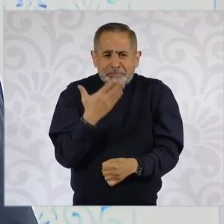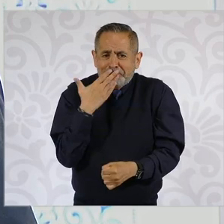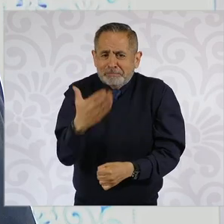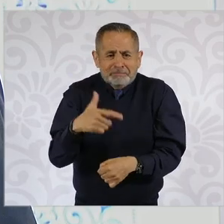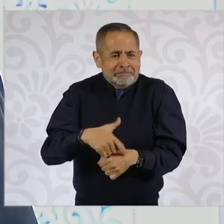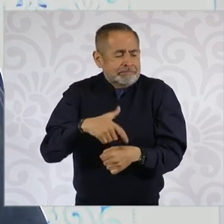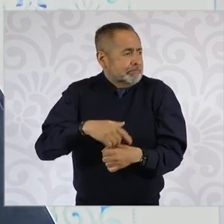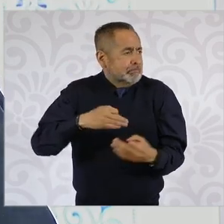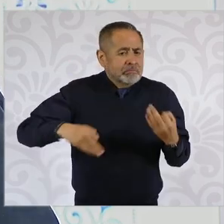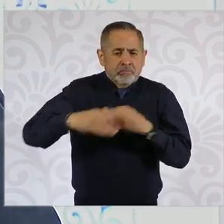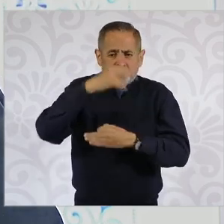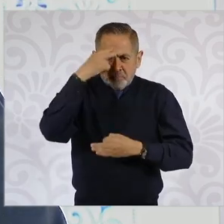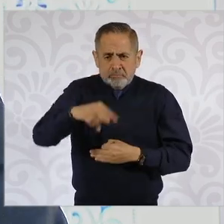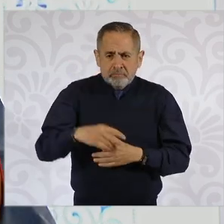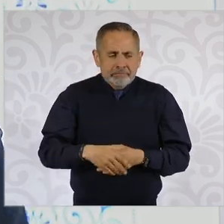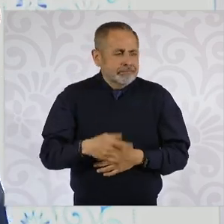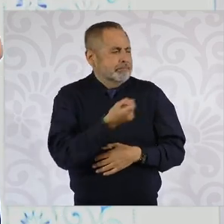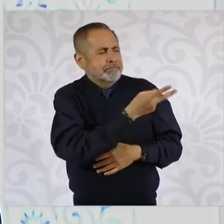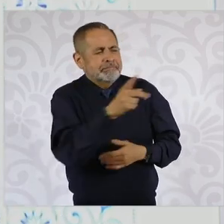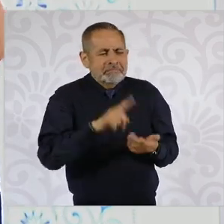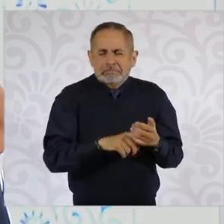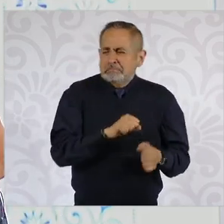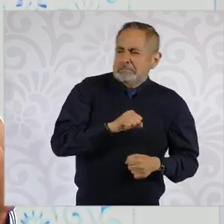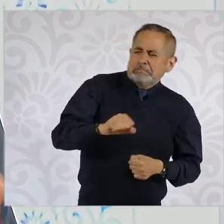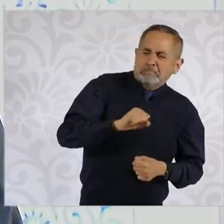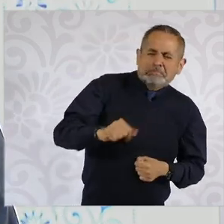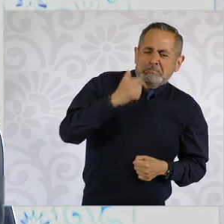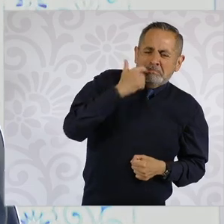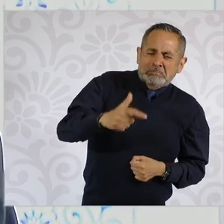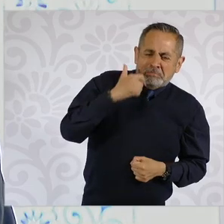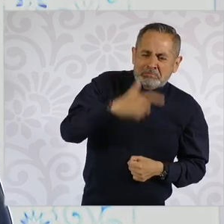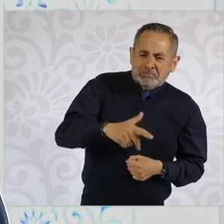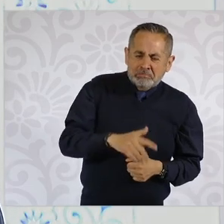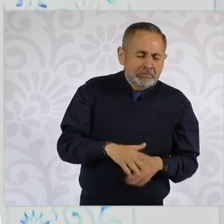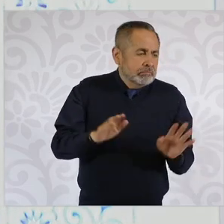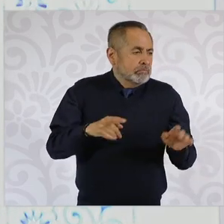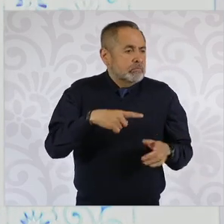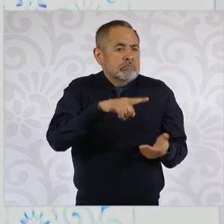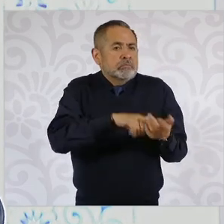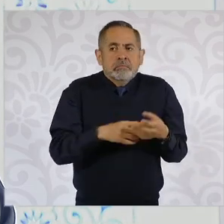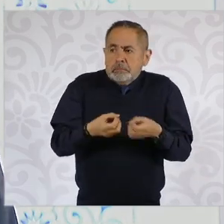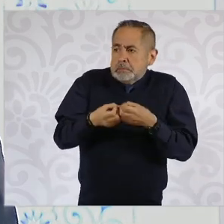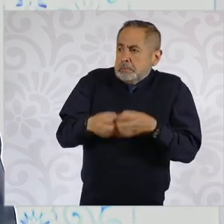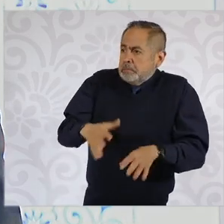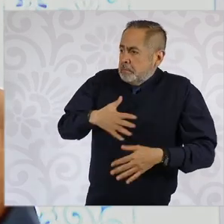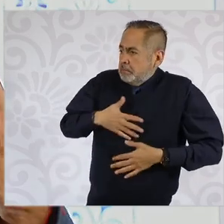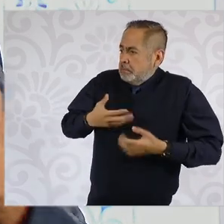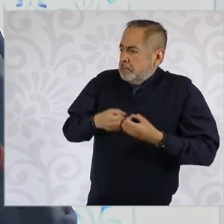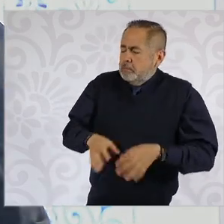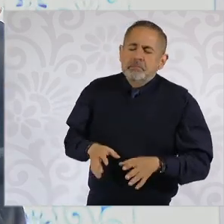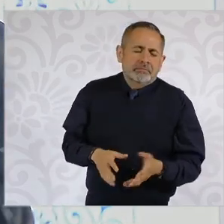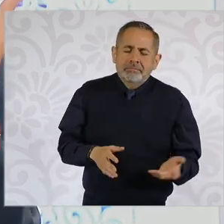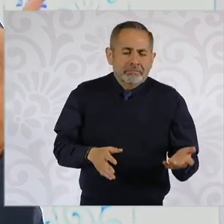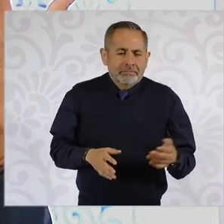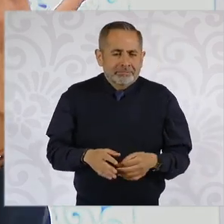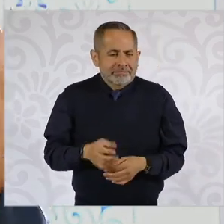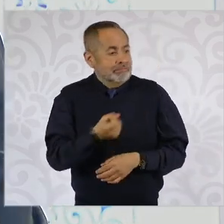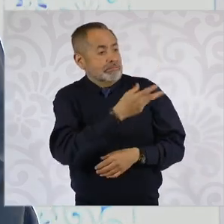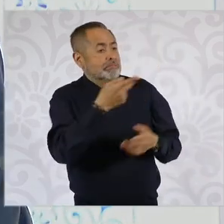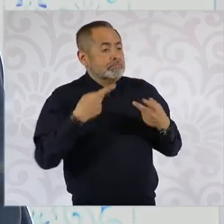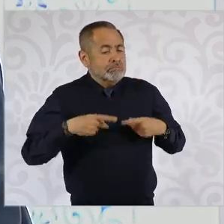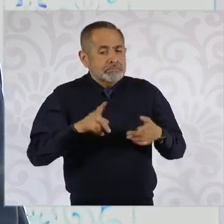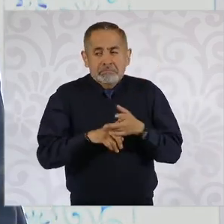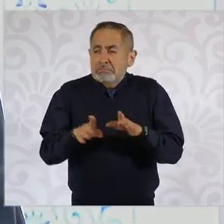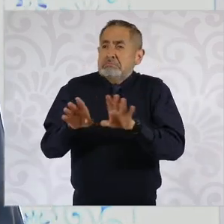Hay resistencias y hay poderes que no quieren perder lo que tenían. Hay gente que dice, ¿cómo es posible